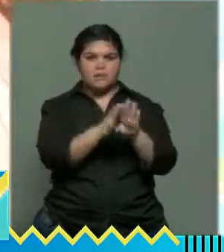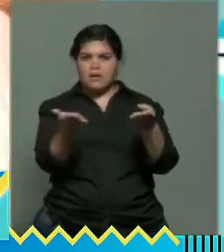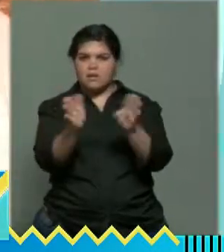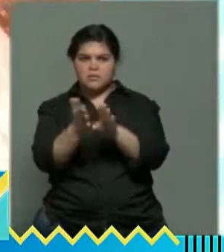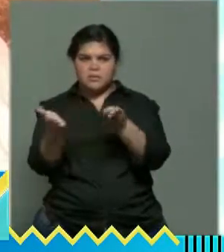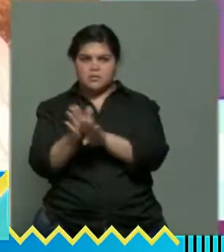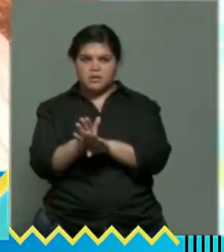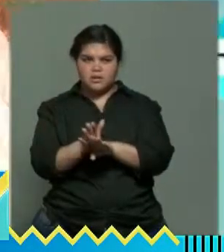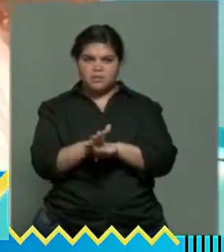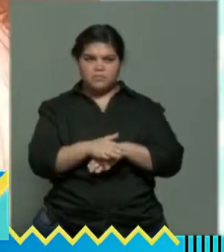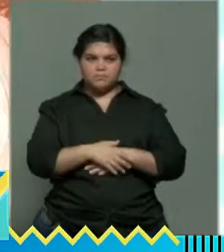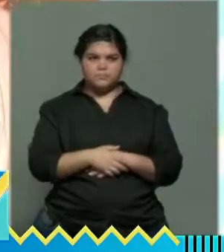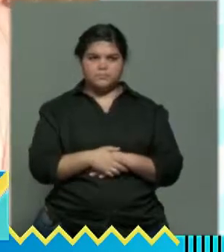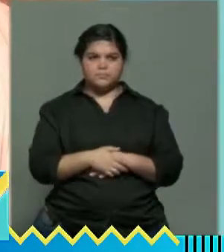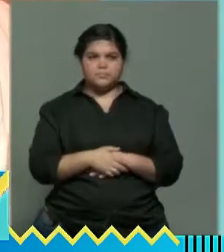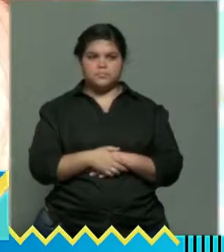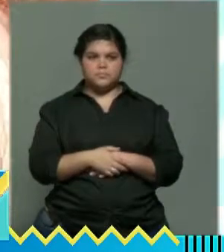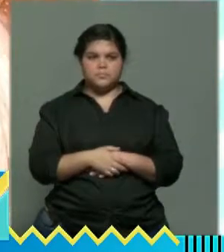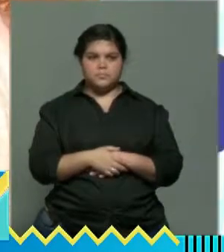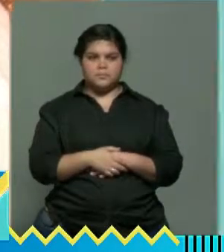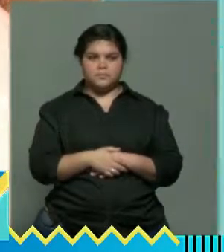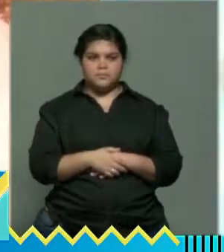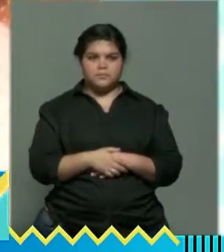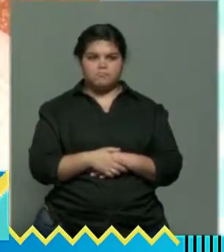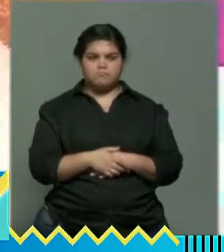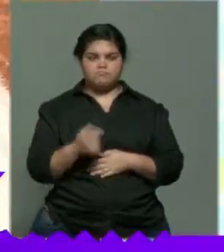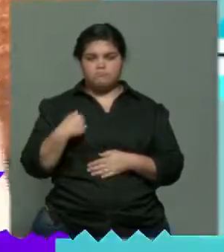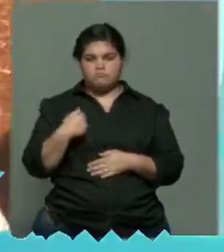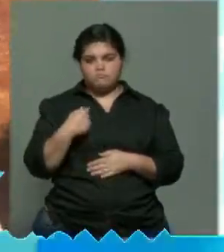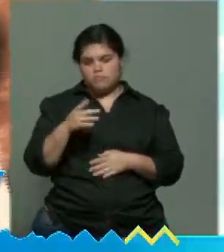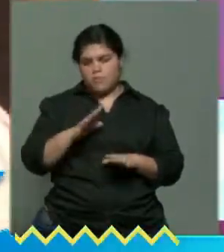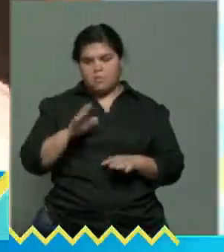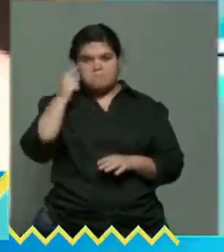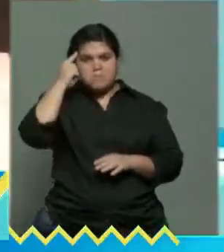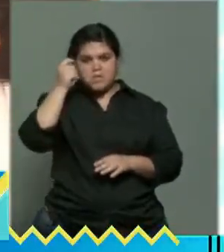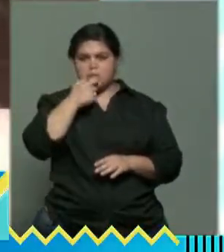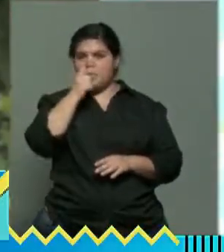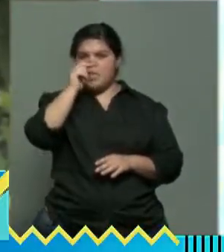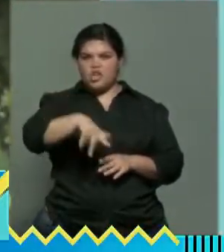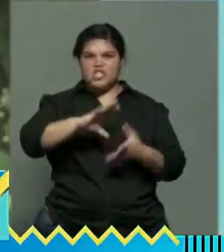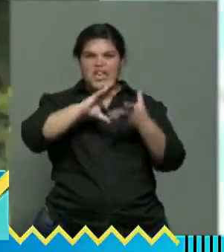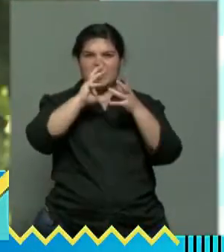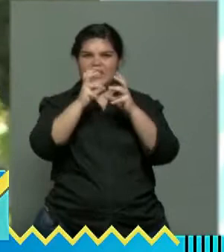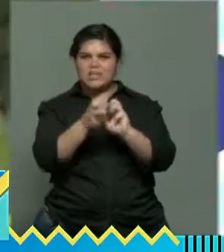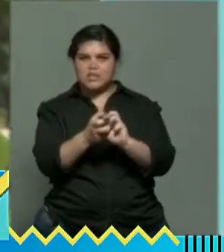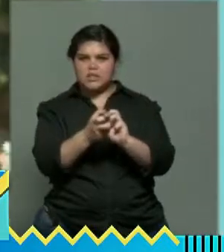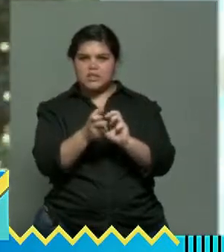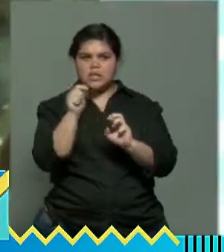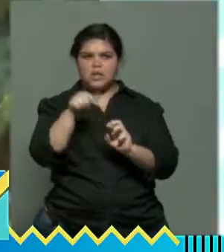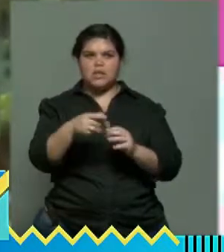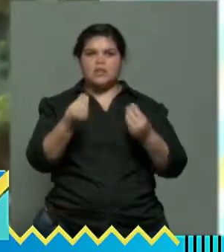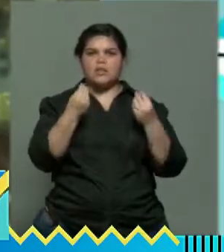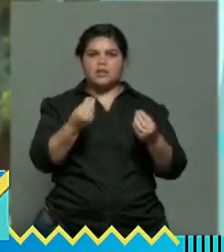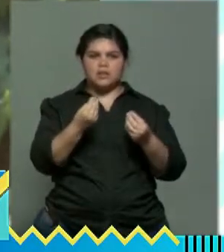no tener cómo sobrevivir al tema. Entonces, creo que la provincia de Mendoza tiene una crisis, que es la crisis del lobby, digamos.